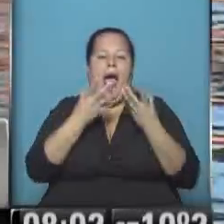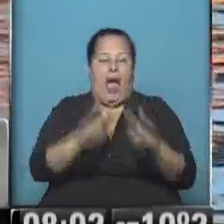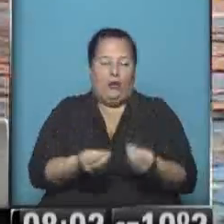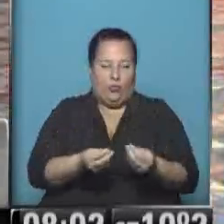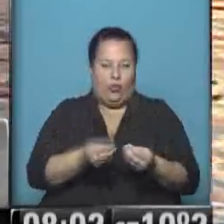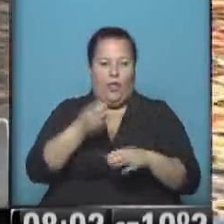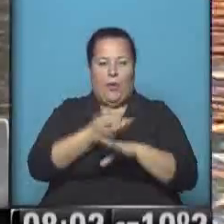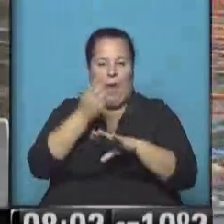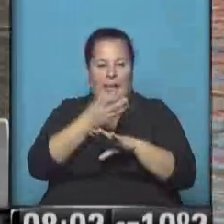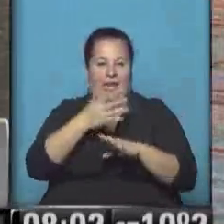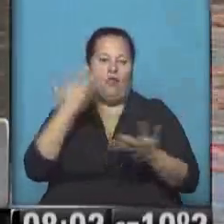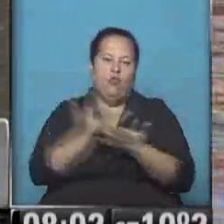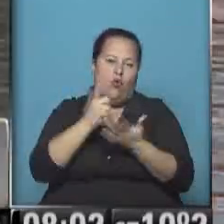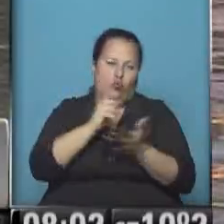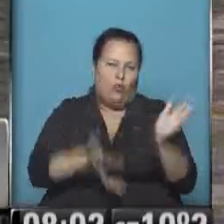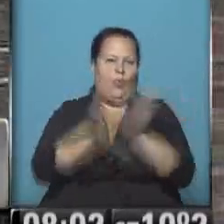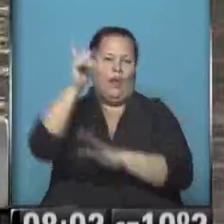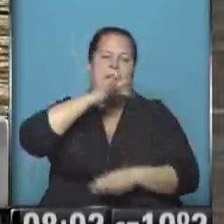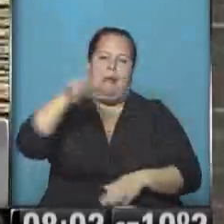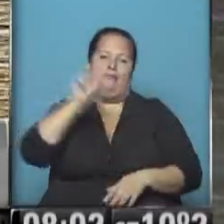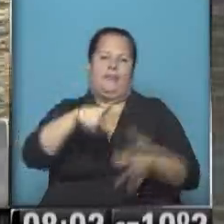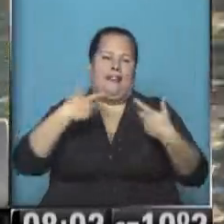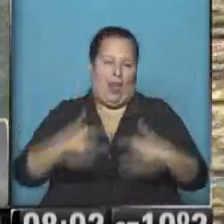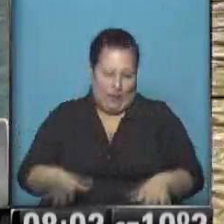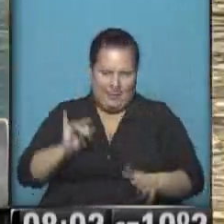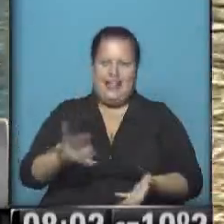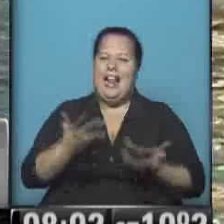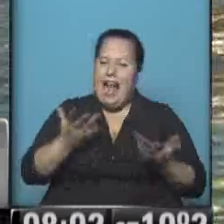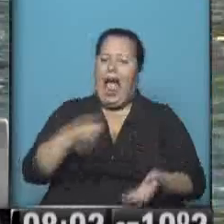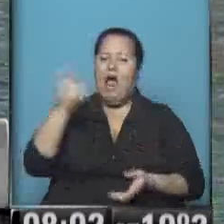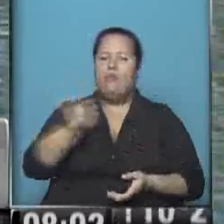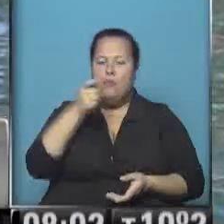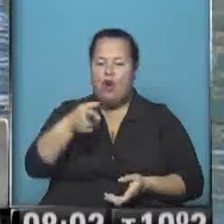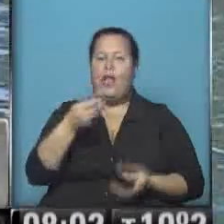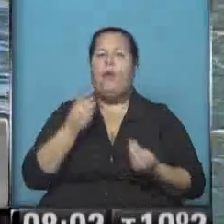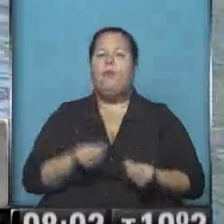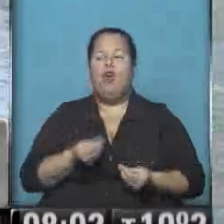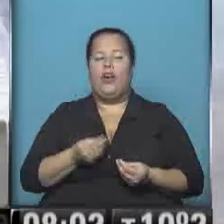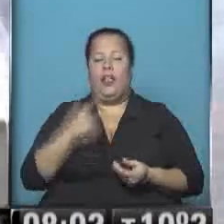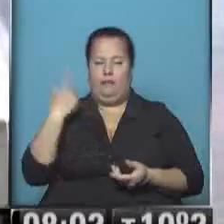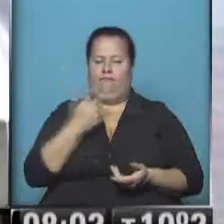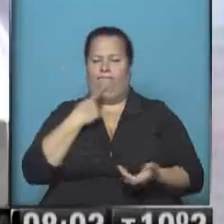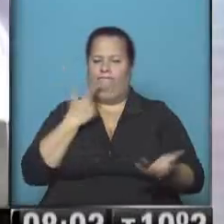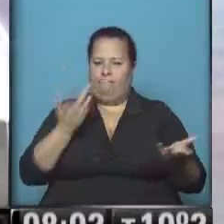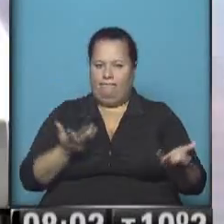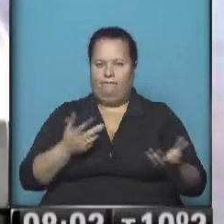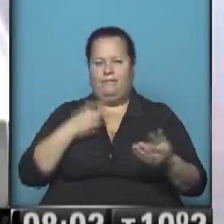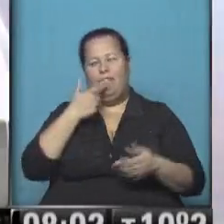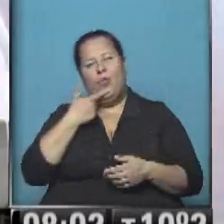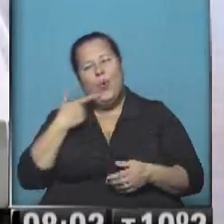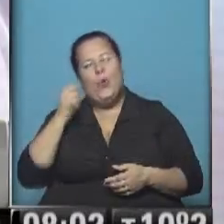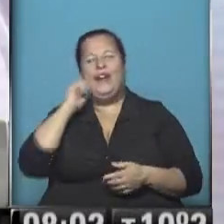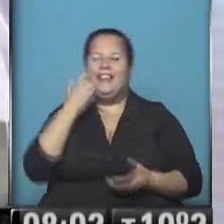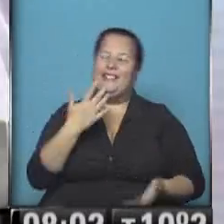abriera la llena deje de sufrir y vayan a su hábitat natural claro eso eso es importante creo que si no porque esto despierta indudablemente mucha ternura